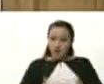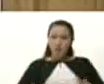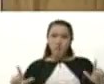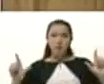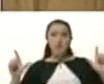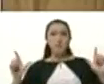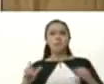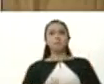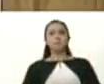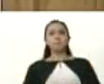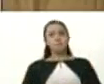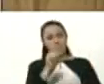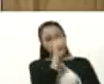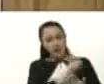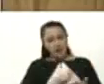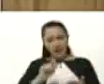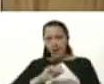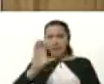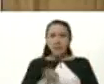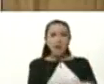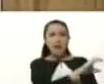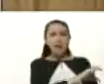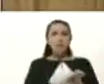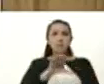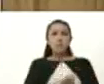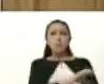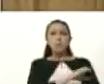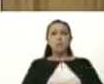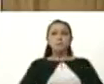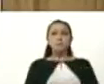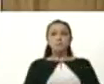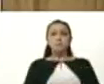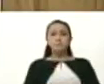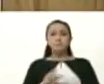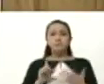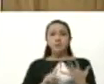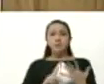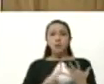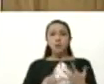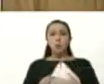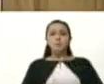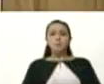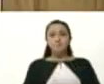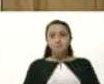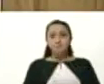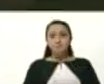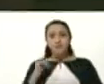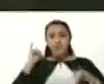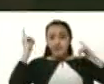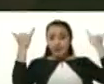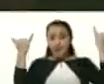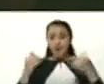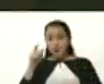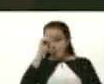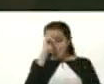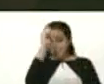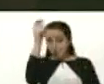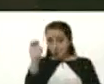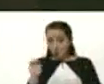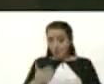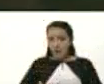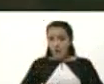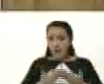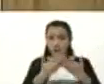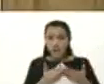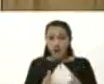en la letra de sus interpretaciones. Quinto, celebrar el homenaje que rinden